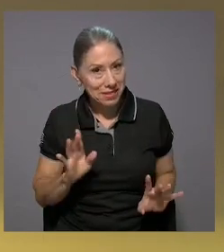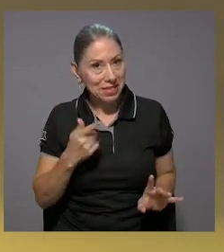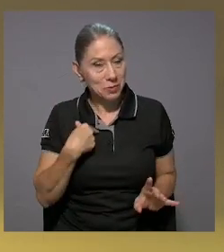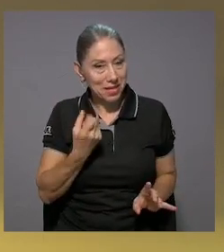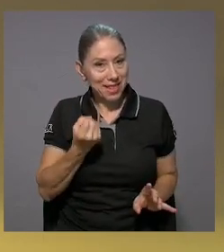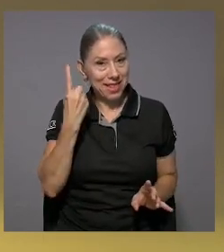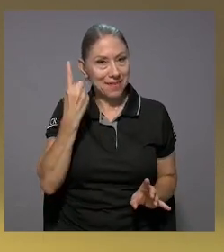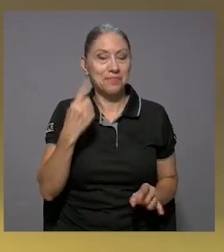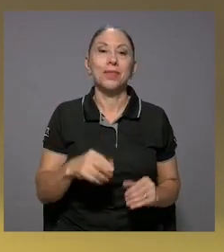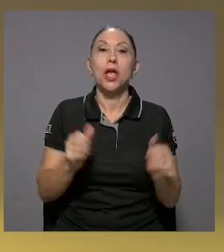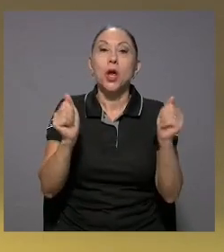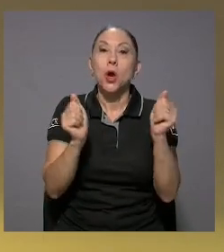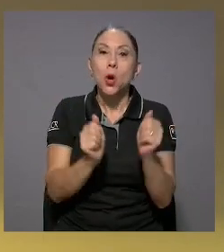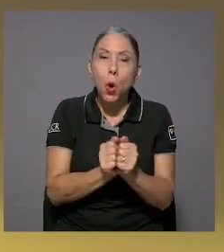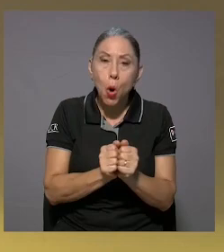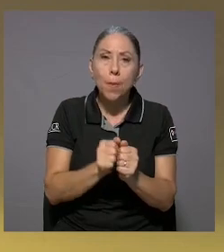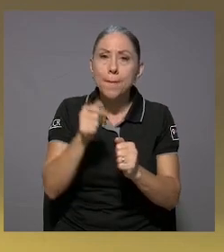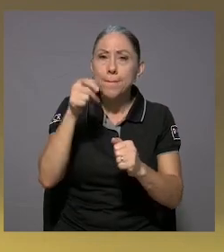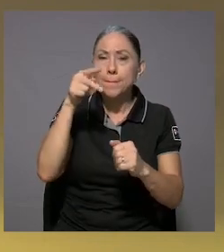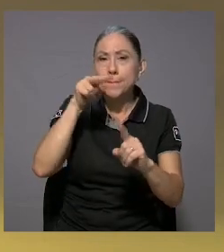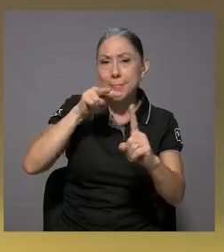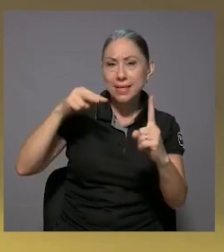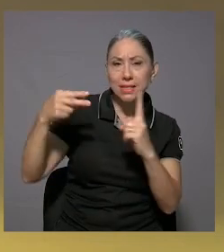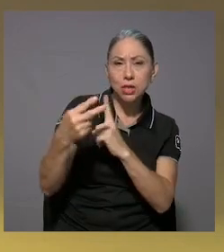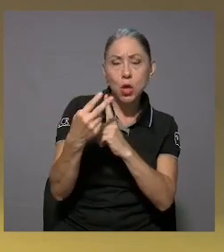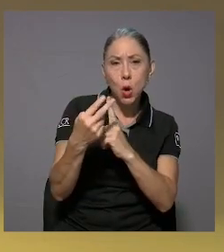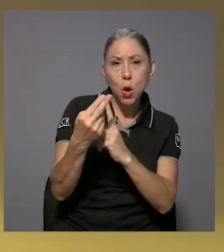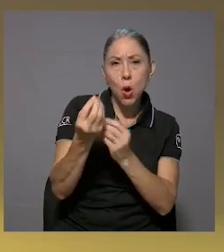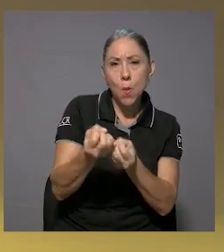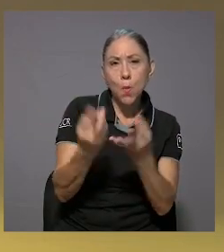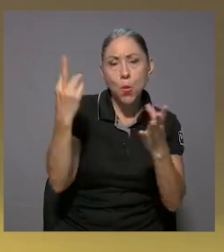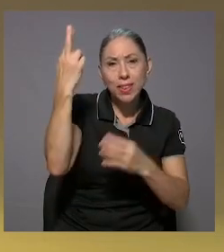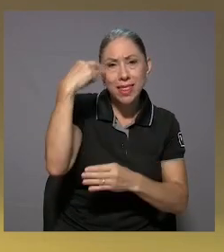y vamos a ver si lo entendí, la visión